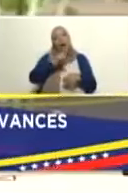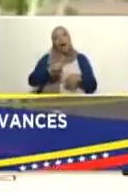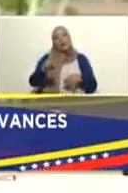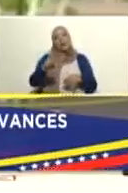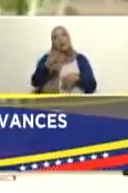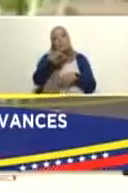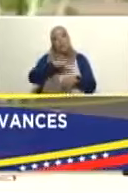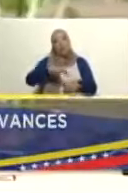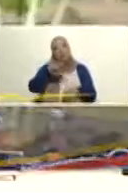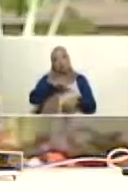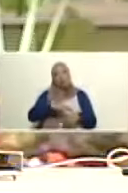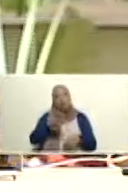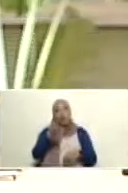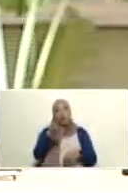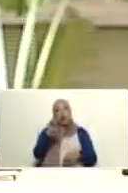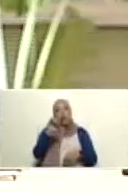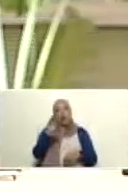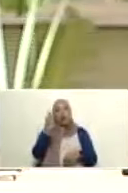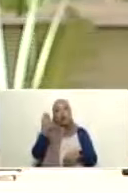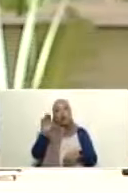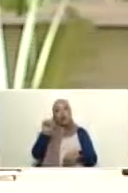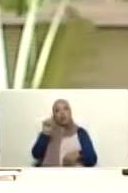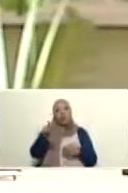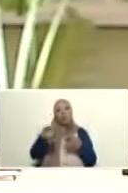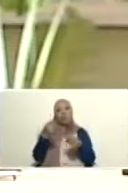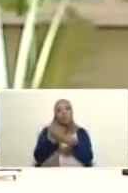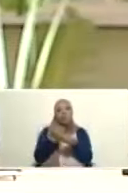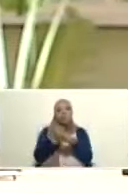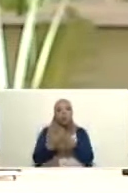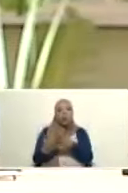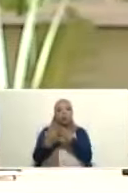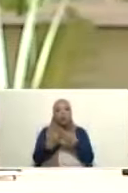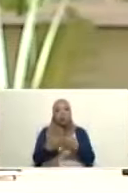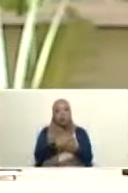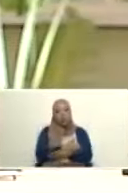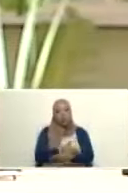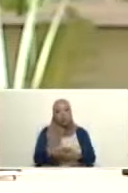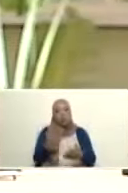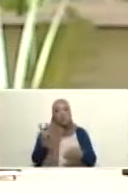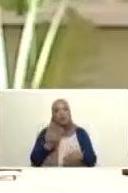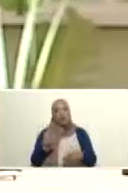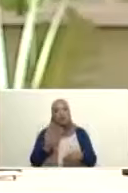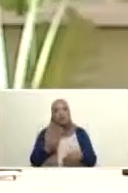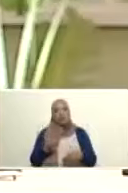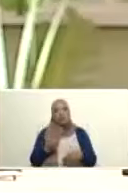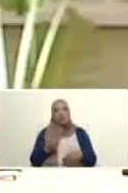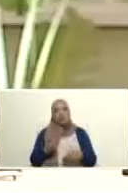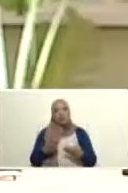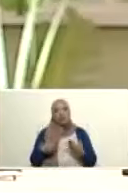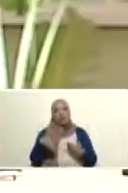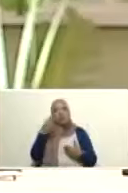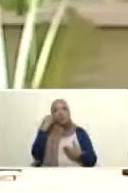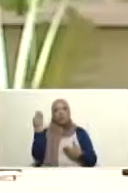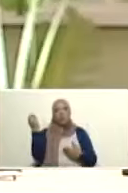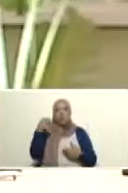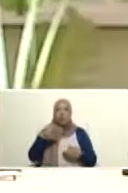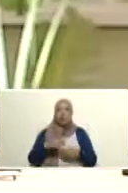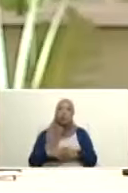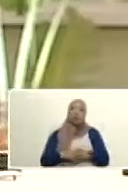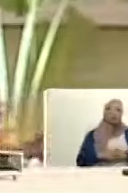la misión Rivas y le dio la oportunidad de estudio a millones de venezolanos y de venezolanas. Adelante,